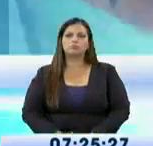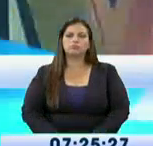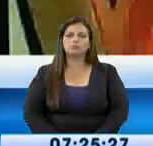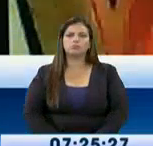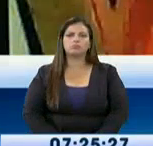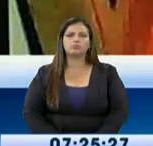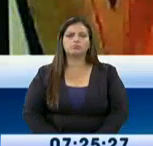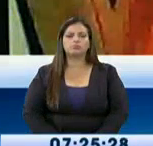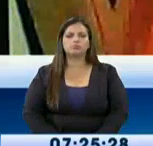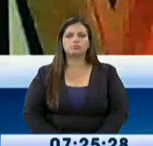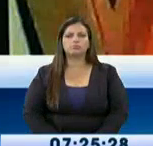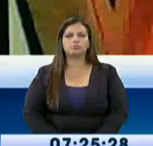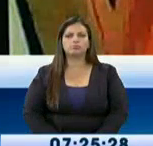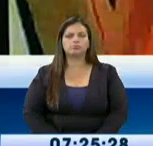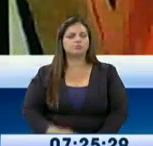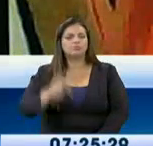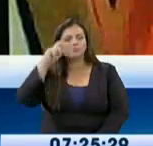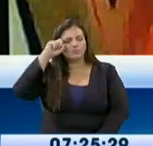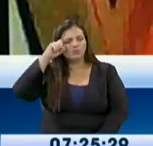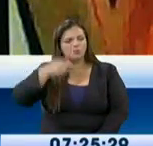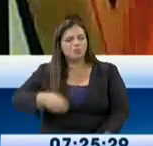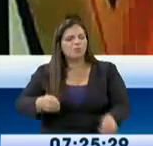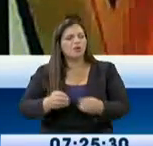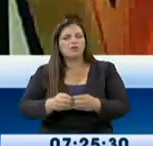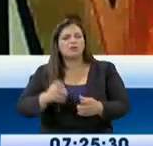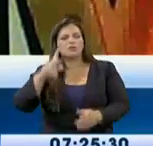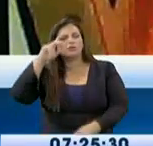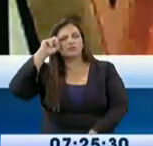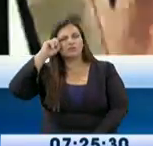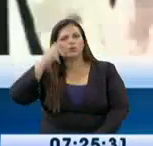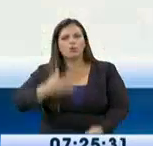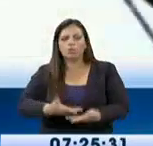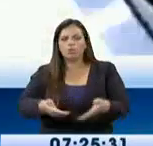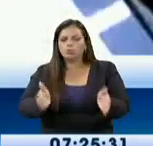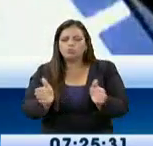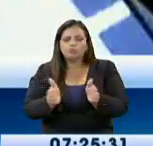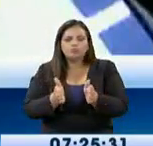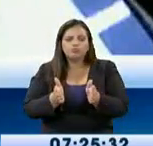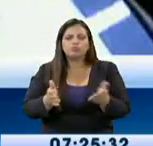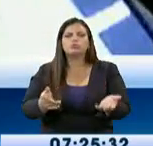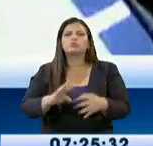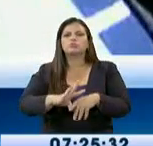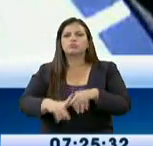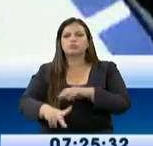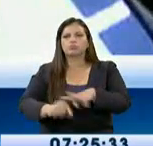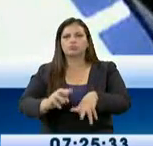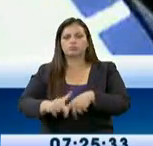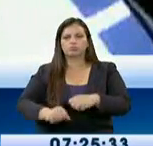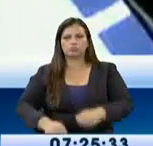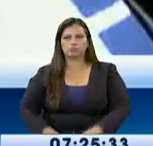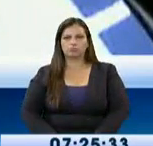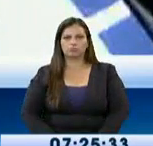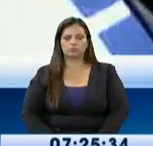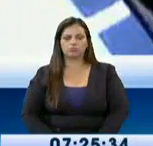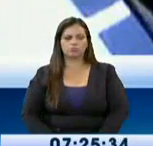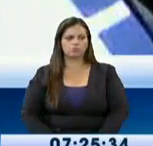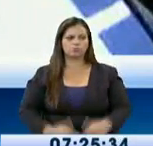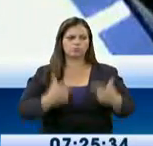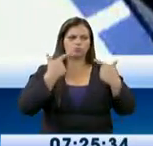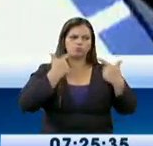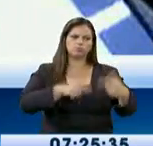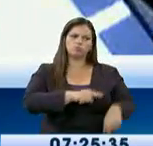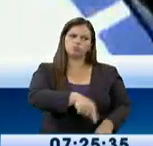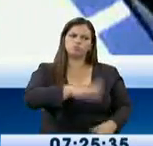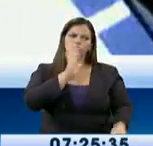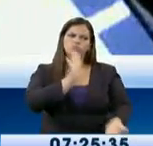No recuerdo qué más había, pero eso fueron algunas cosas que se llevaron, más cosas pequeñas. Todo esto mientras el otro vigilaba los